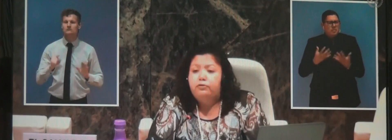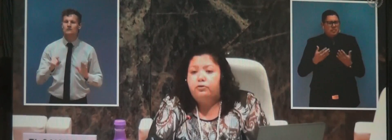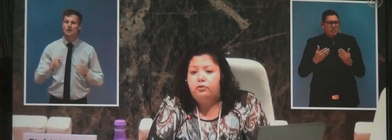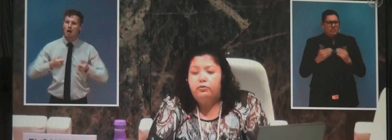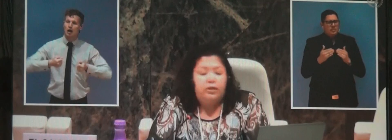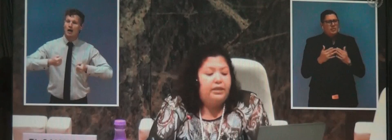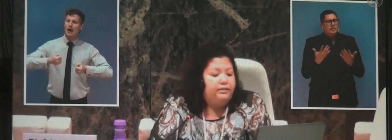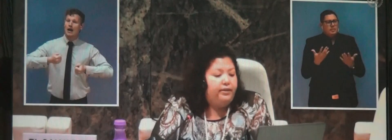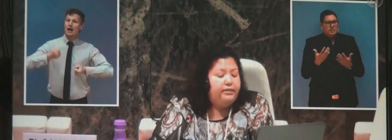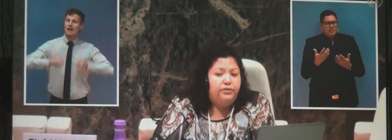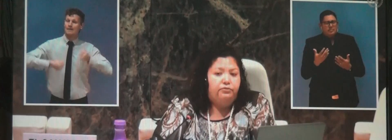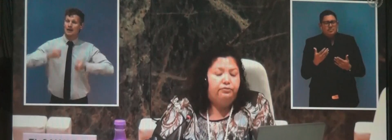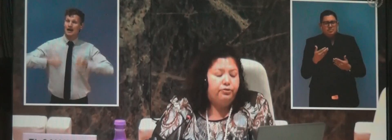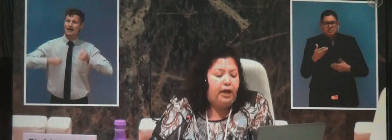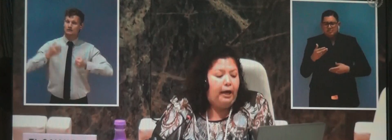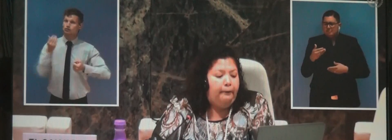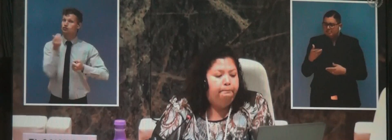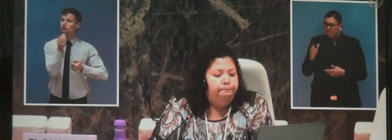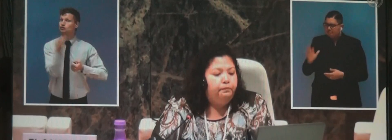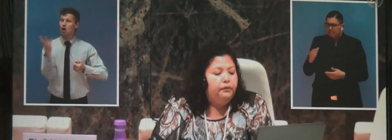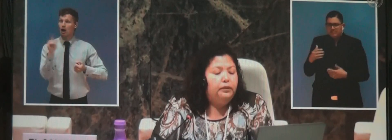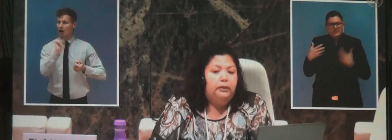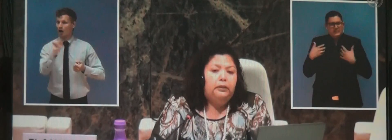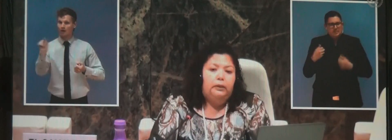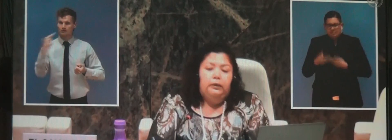tratamientos forzosos y esterilización forzada.